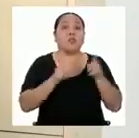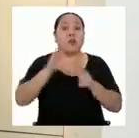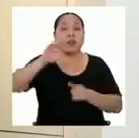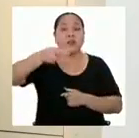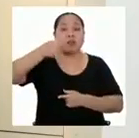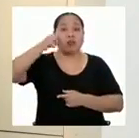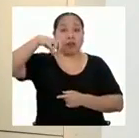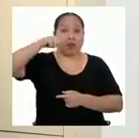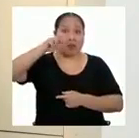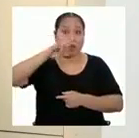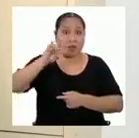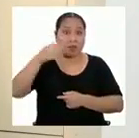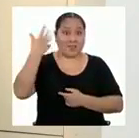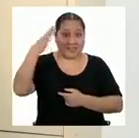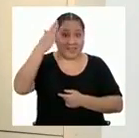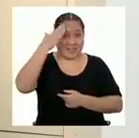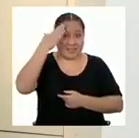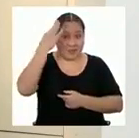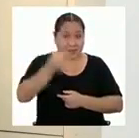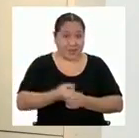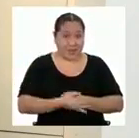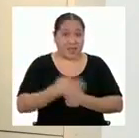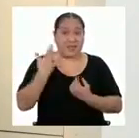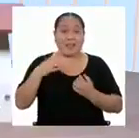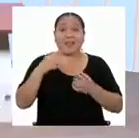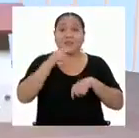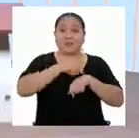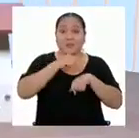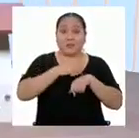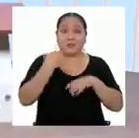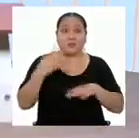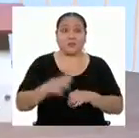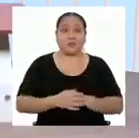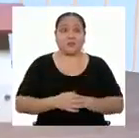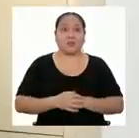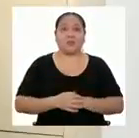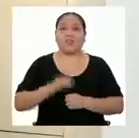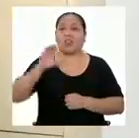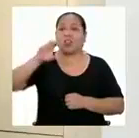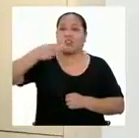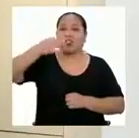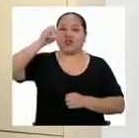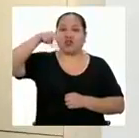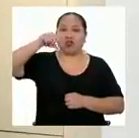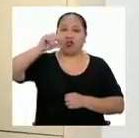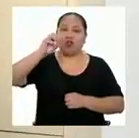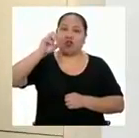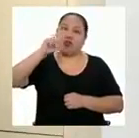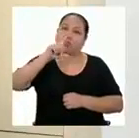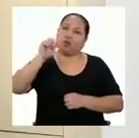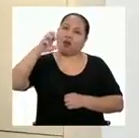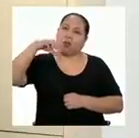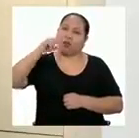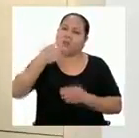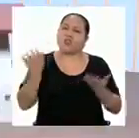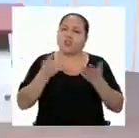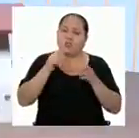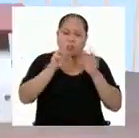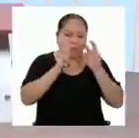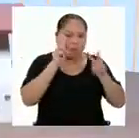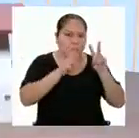en sus casas. Ya lo saben, ¿no? Han tenido tiempo. En Chongoyape, ¿En qué parte del texto se encuentra ese